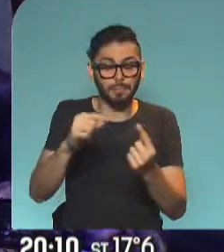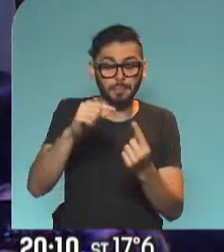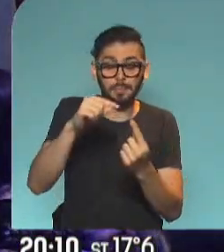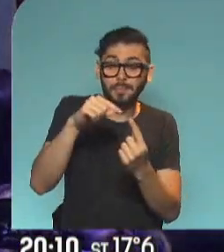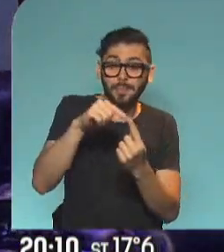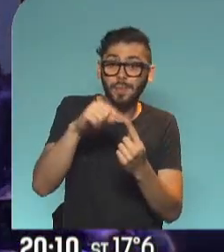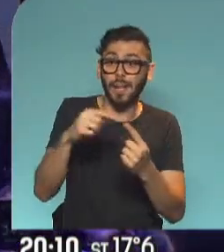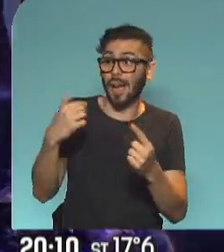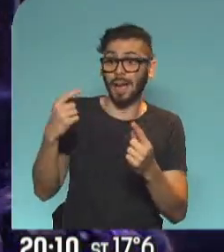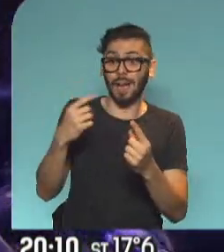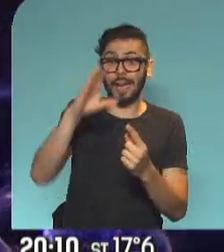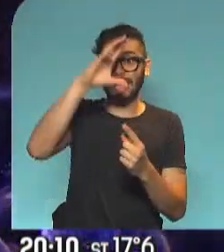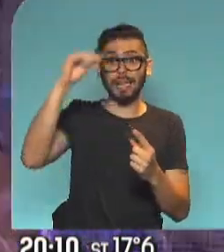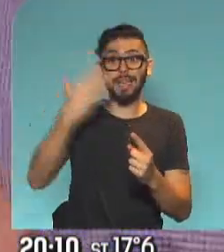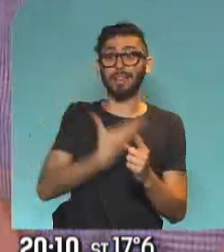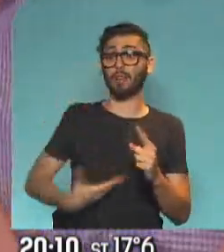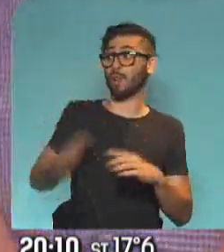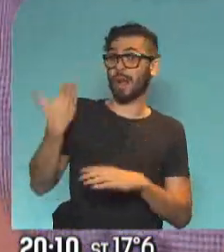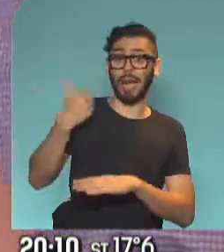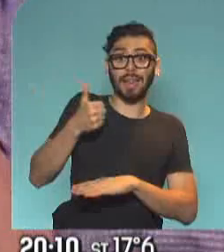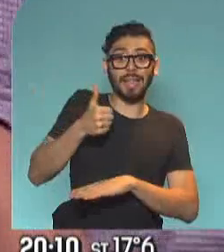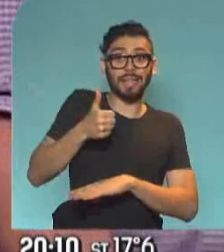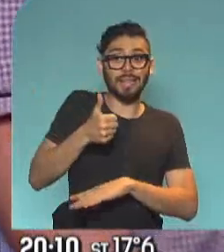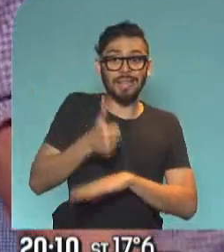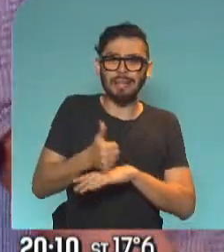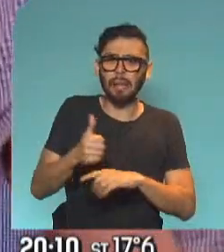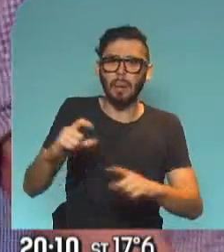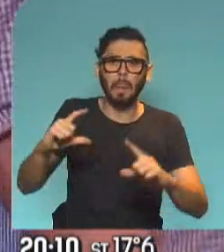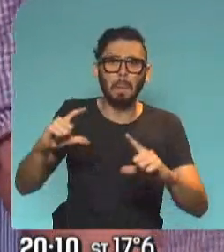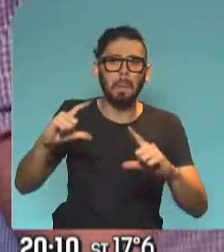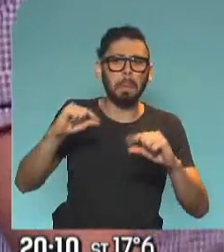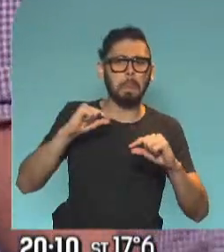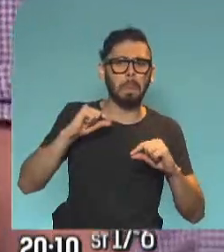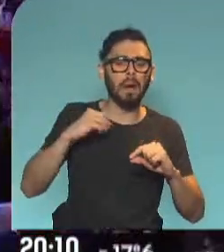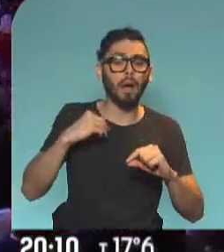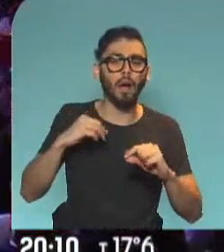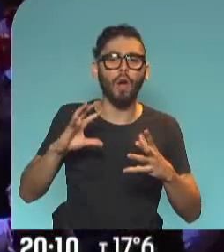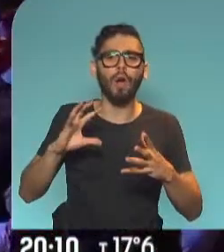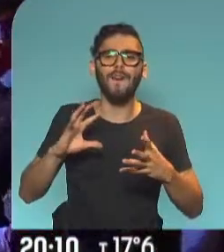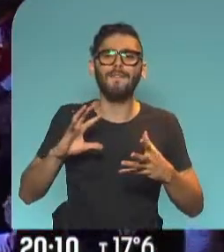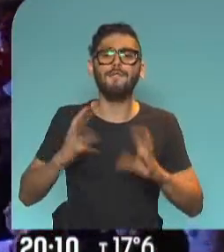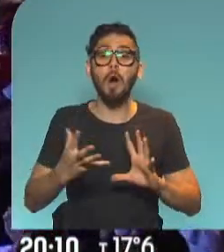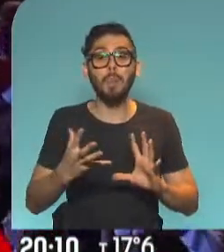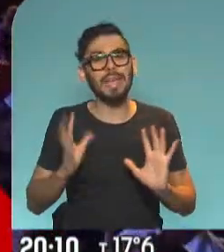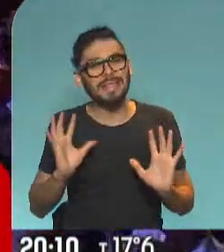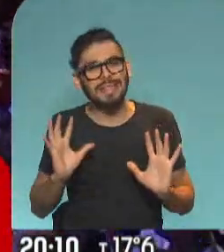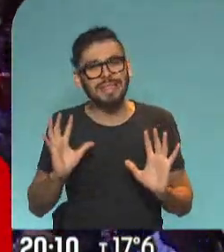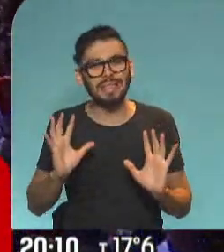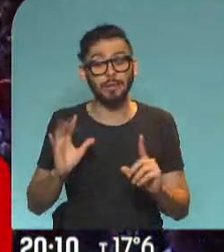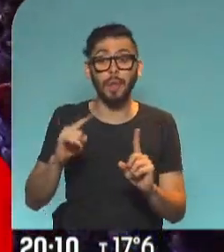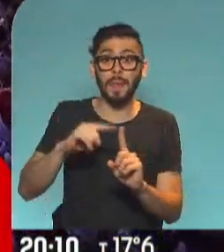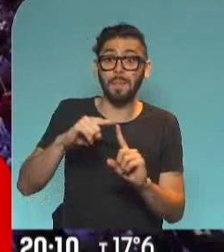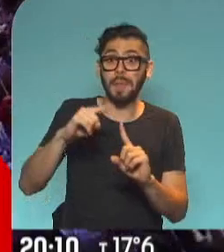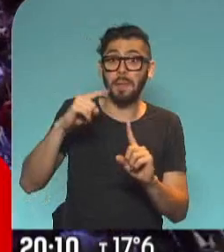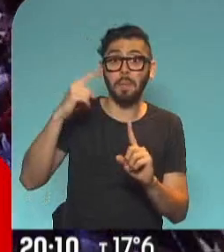le criticó y mucho las formas. Dice que uno de los motivos, de hecho, que la llevan a Cristina a pensar en otro candidato presidencial